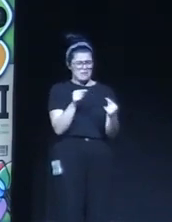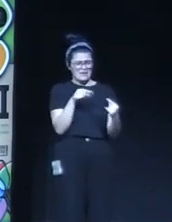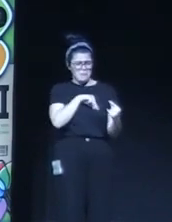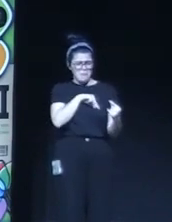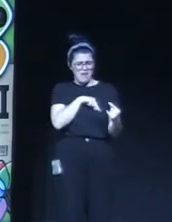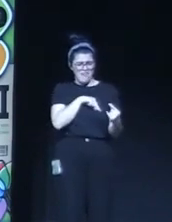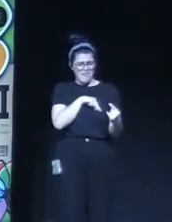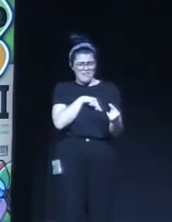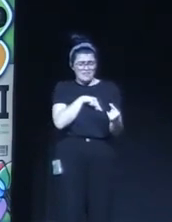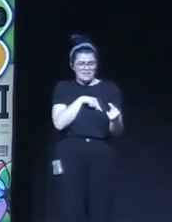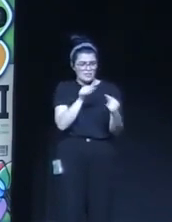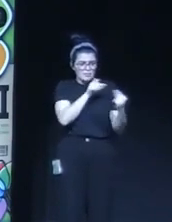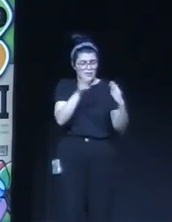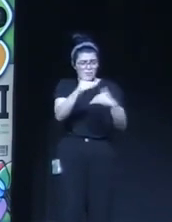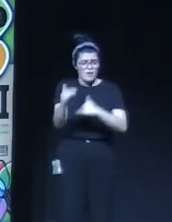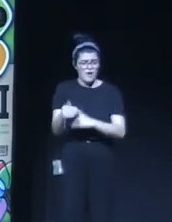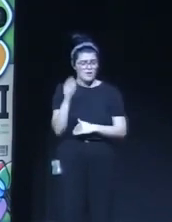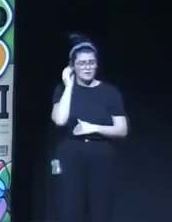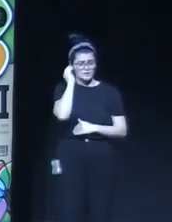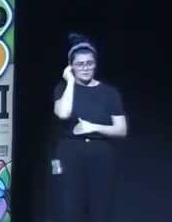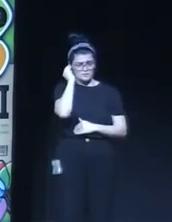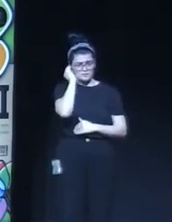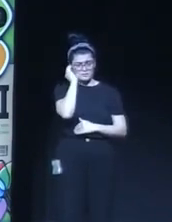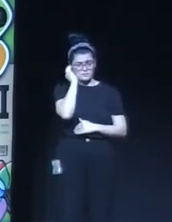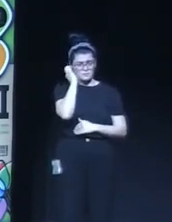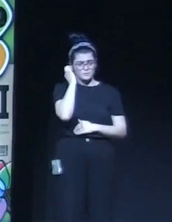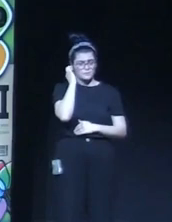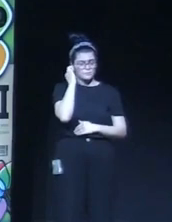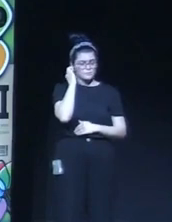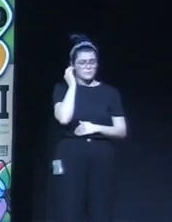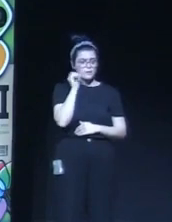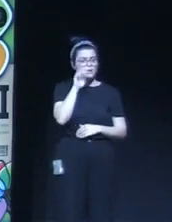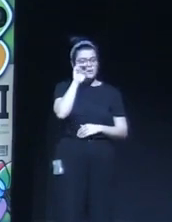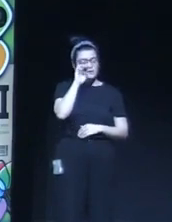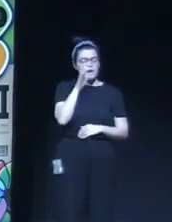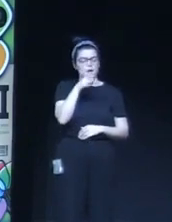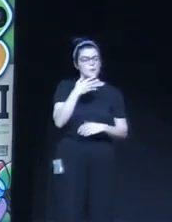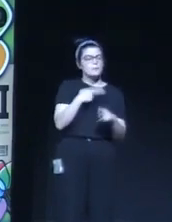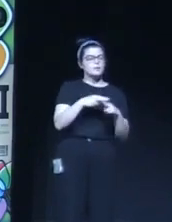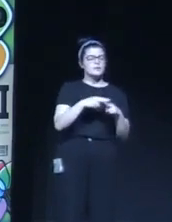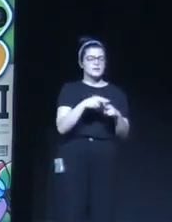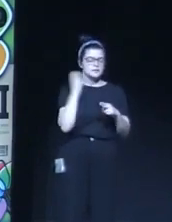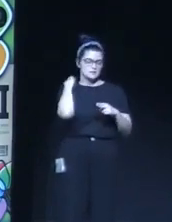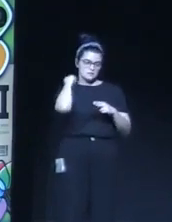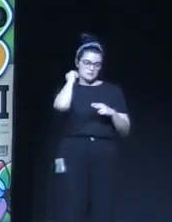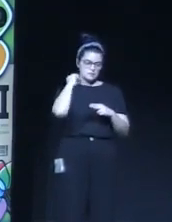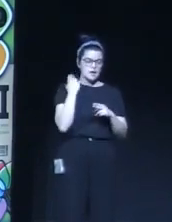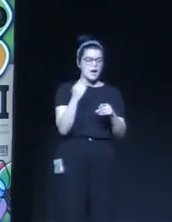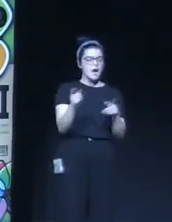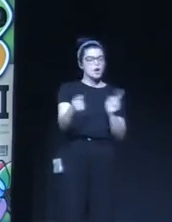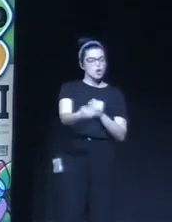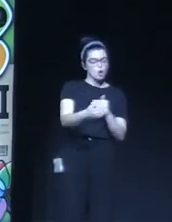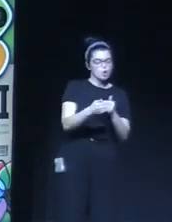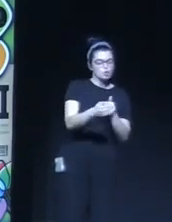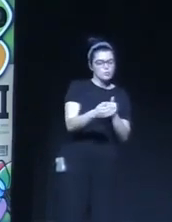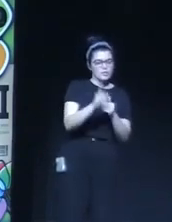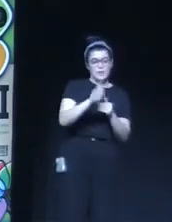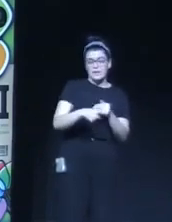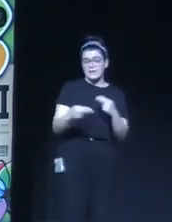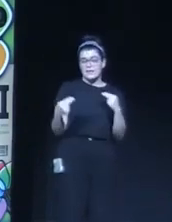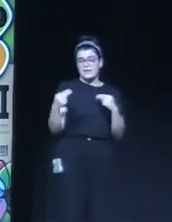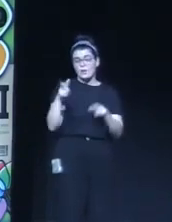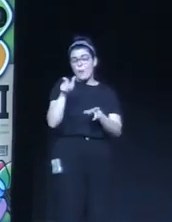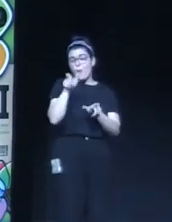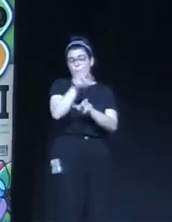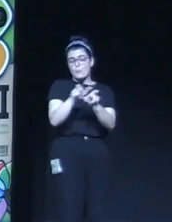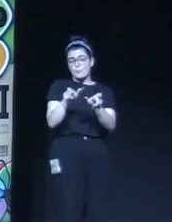que no hay debate, el problema es que no hay debate. O sea, tenemos políticas a corto plazo, tenemos dirigentes muy vendidos a